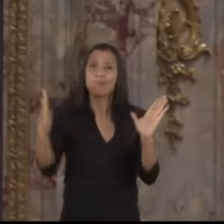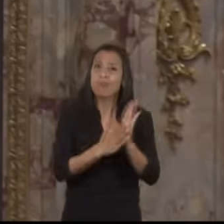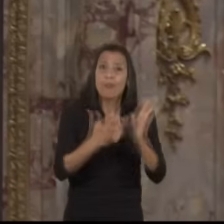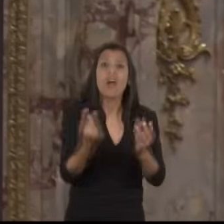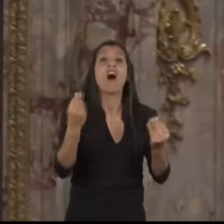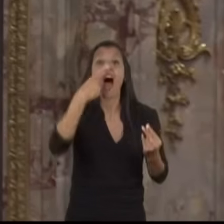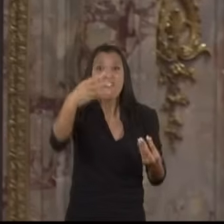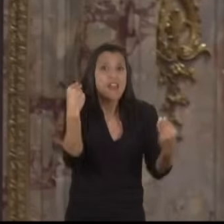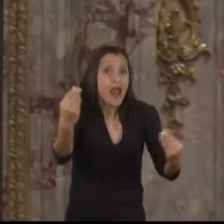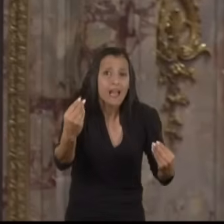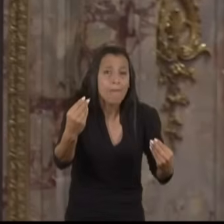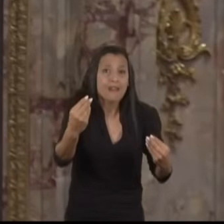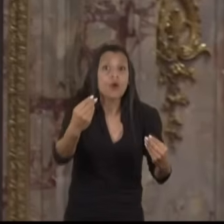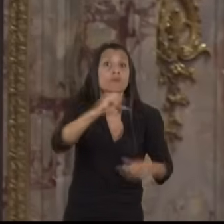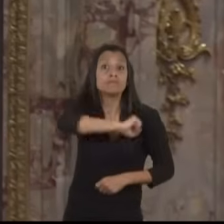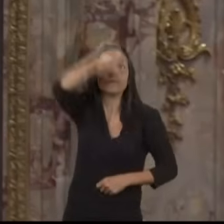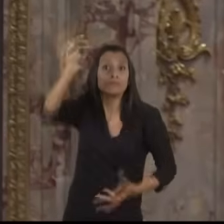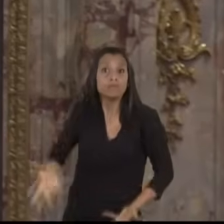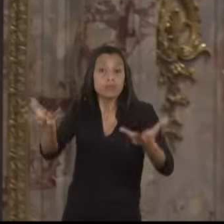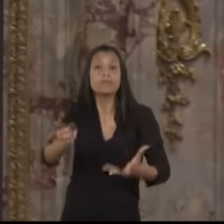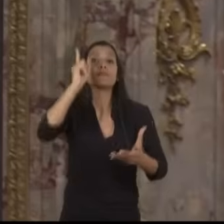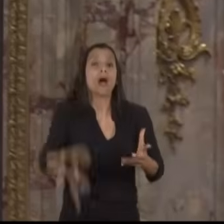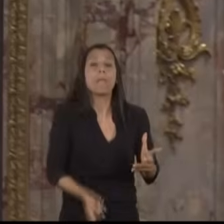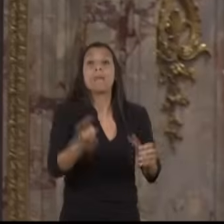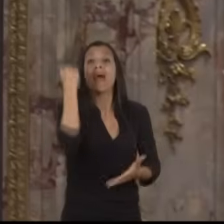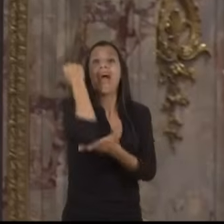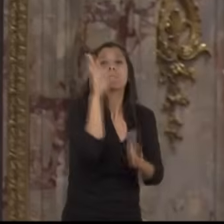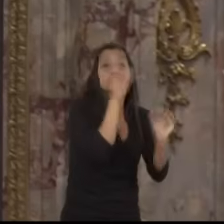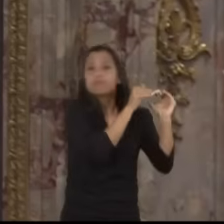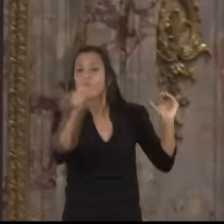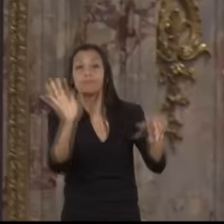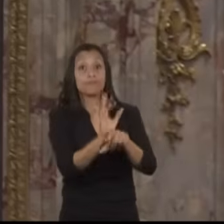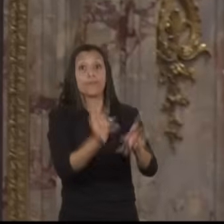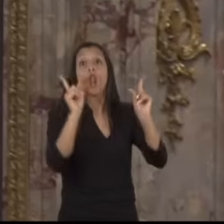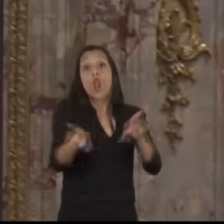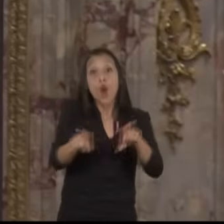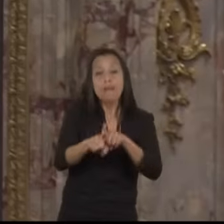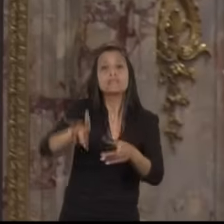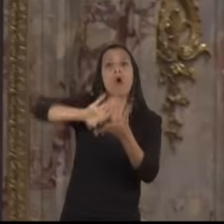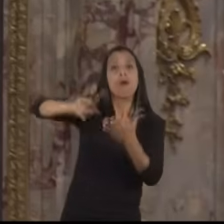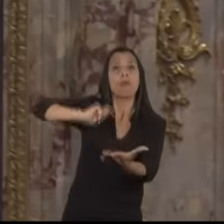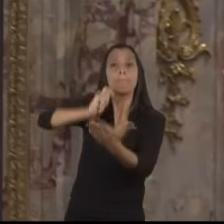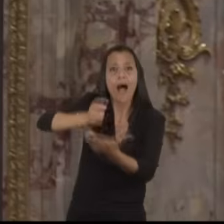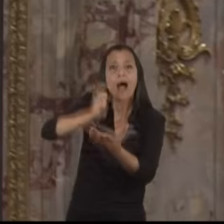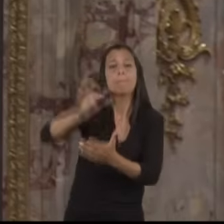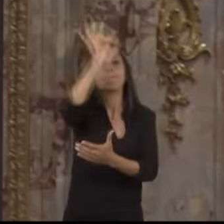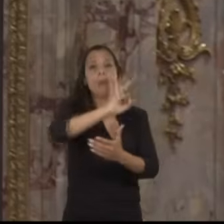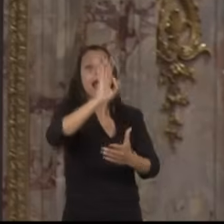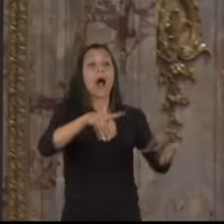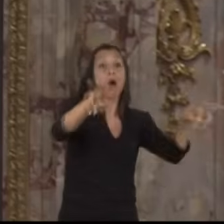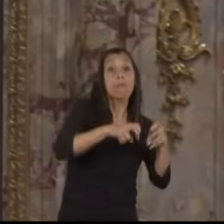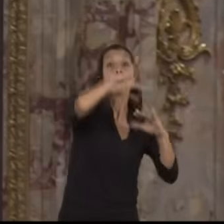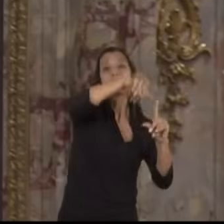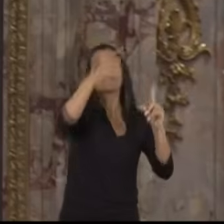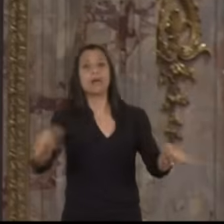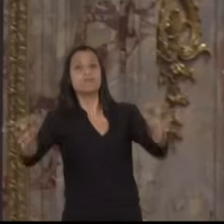inflación descontrolada y al estancamiento. El camino del déficit fiscal financiado con deuda ya se probó y nos llevó a heredar